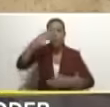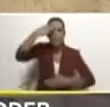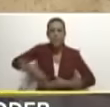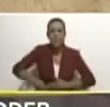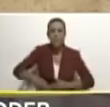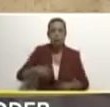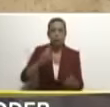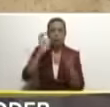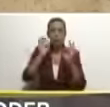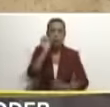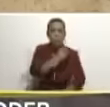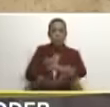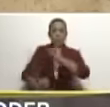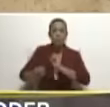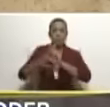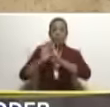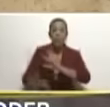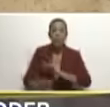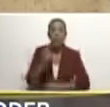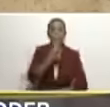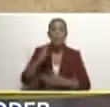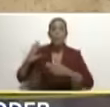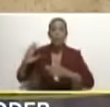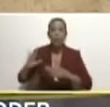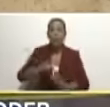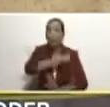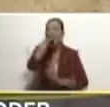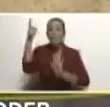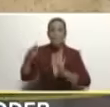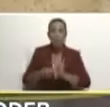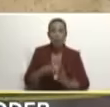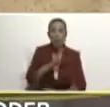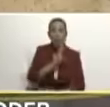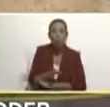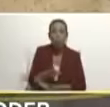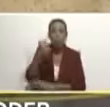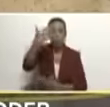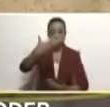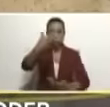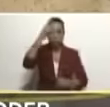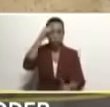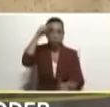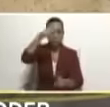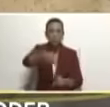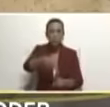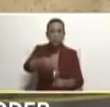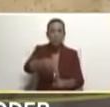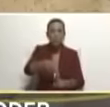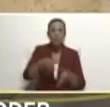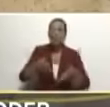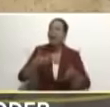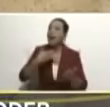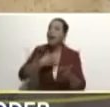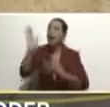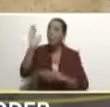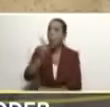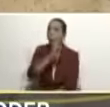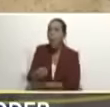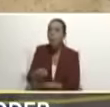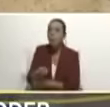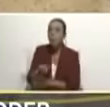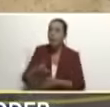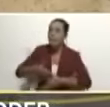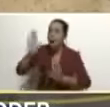de carácter defensiva que cumplió plenamente su objetivo de retirar, obligar a